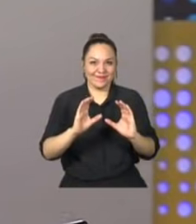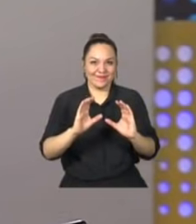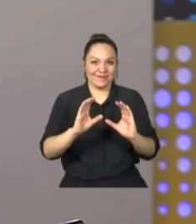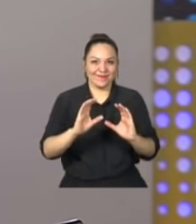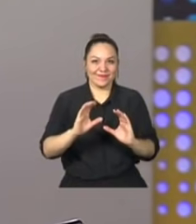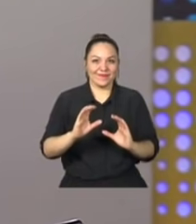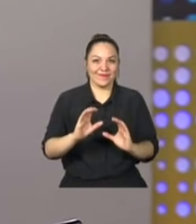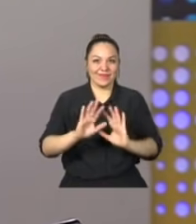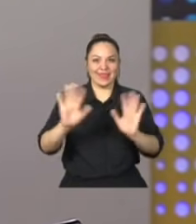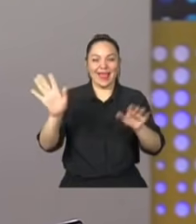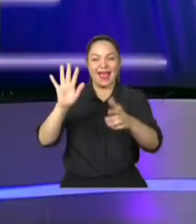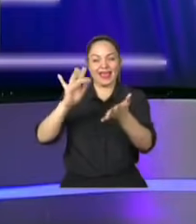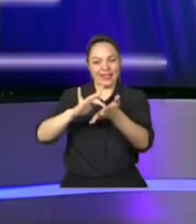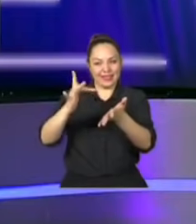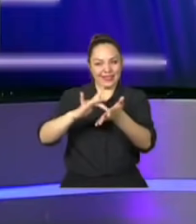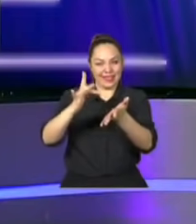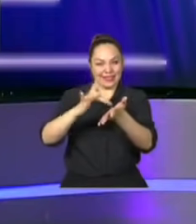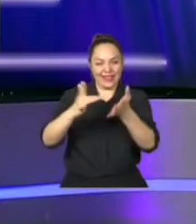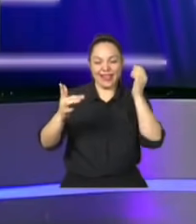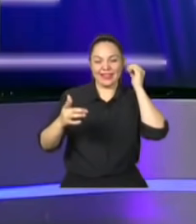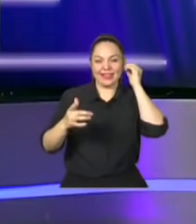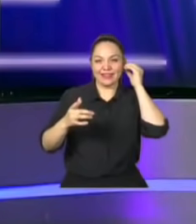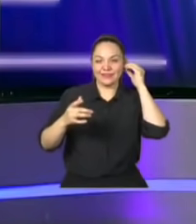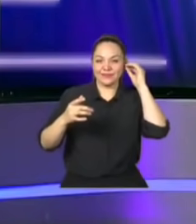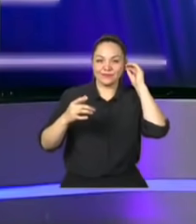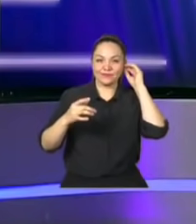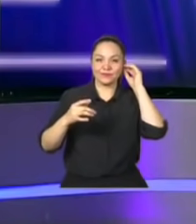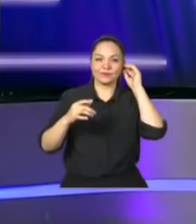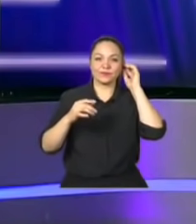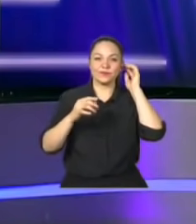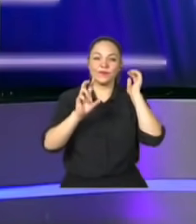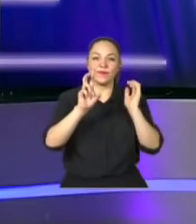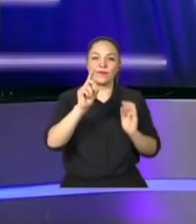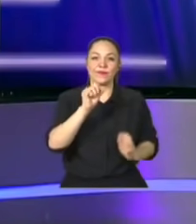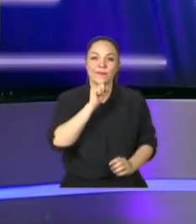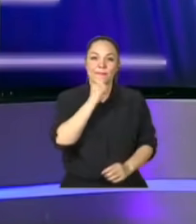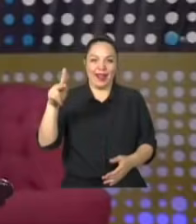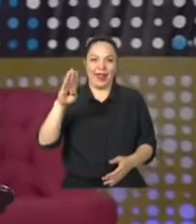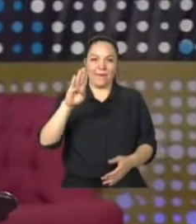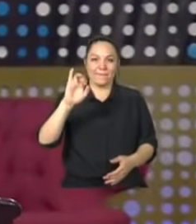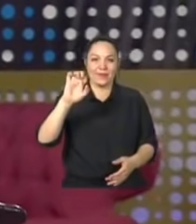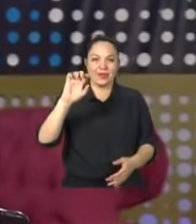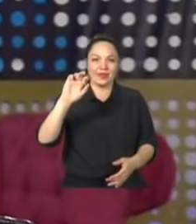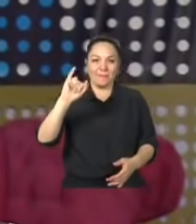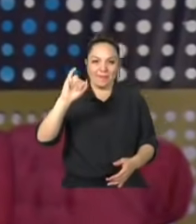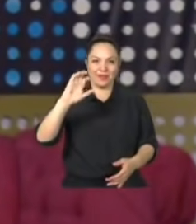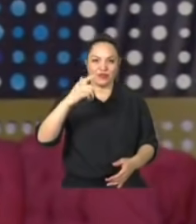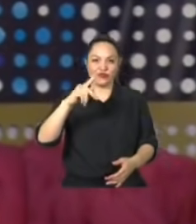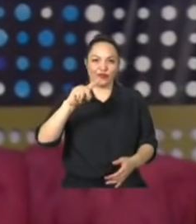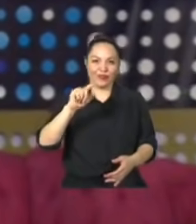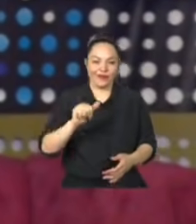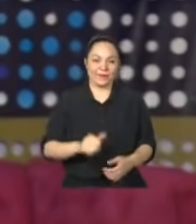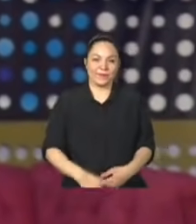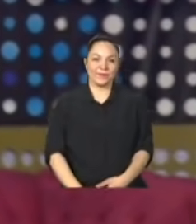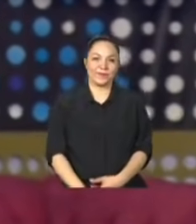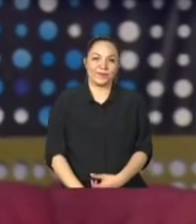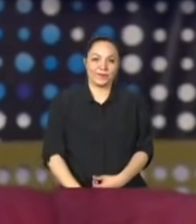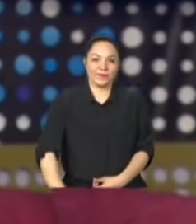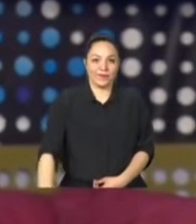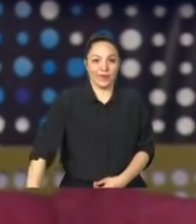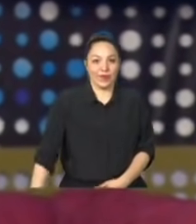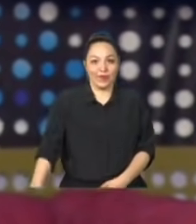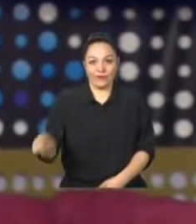Tiempo, gracias, gracias. Tiempo, 30 segundos, ahora con el... Ellos van a decir